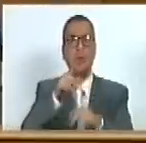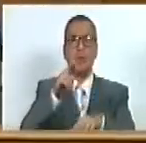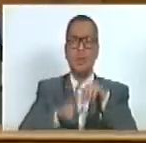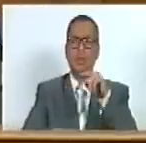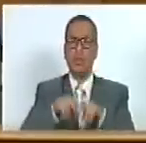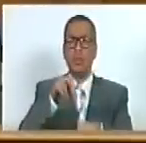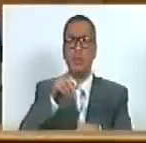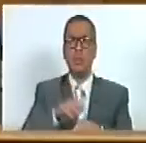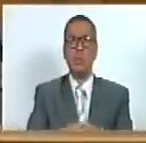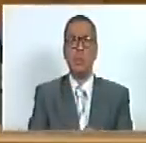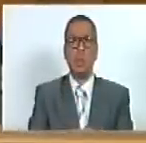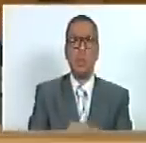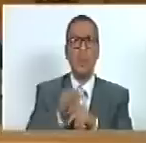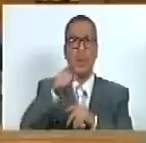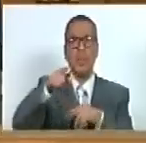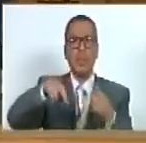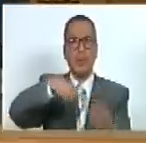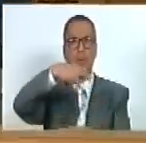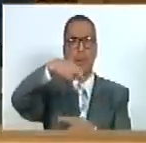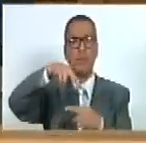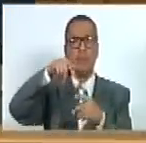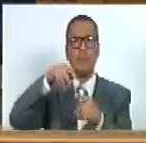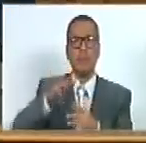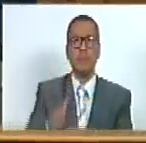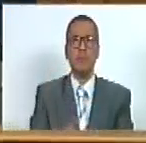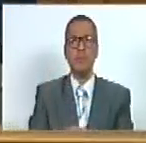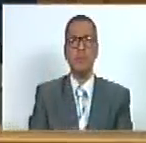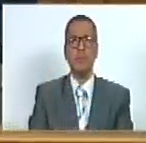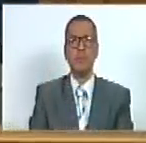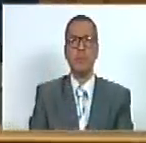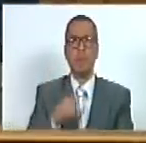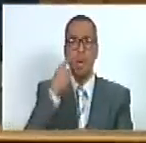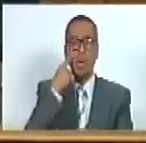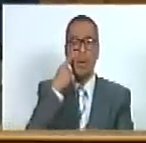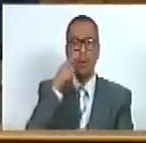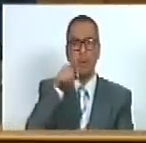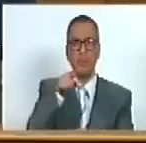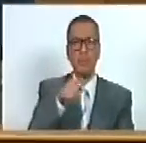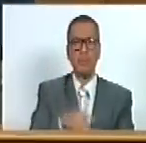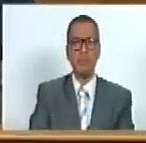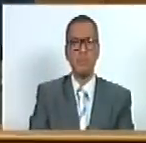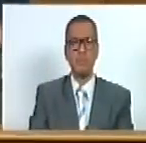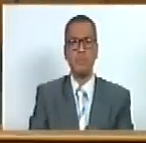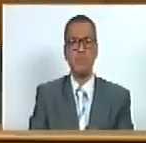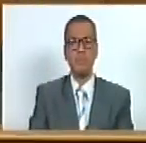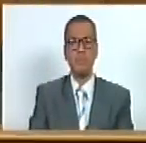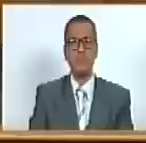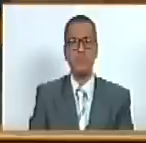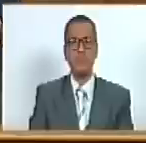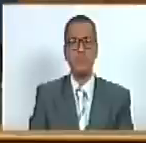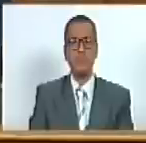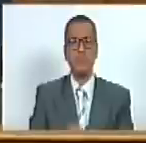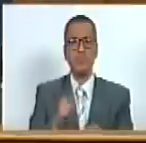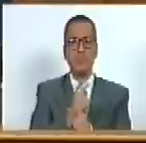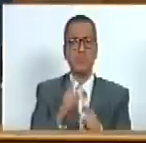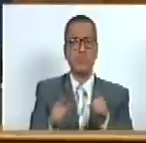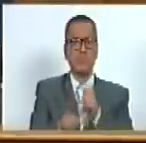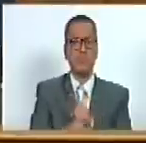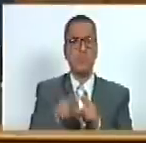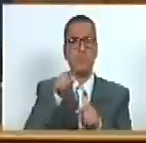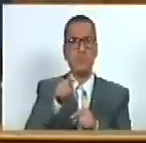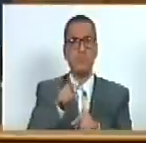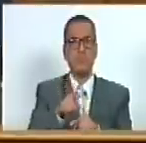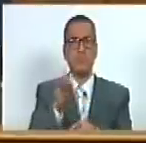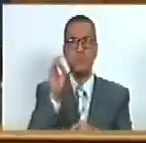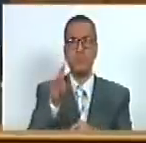constructor de esta revolución, a quien mira para sustituirlo en